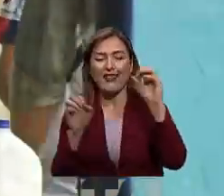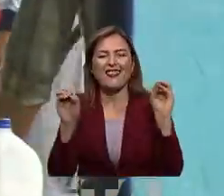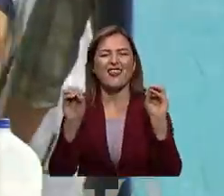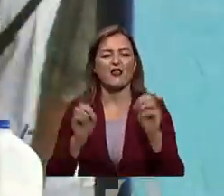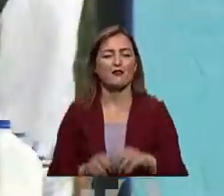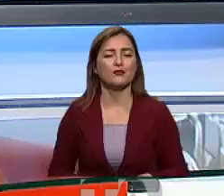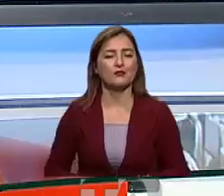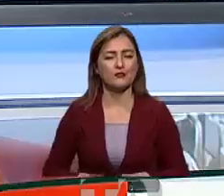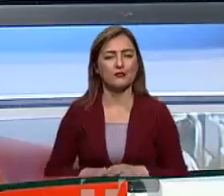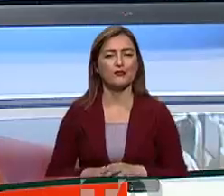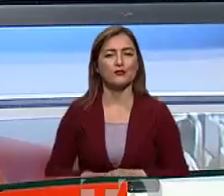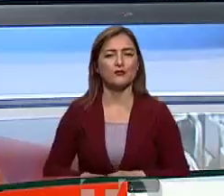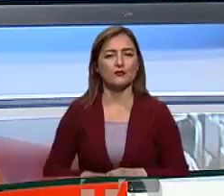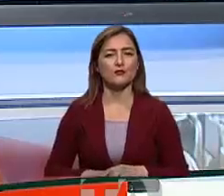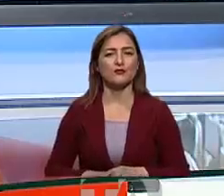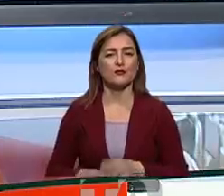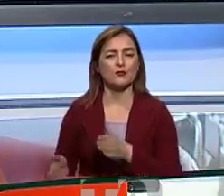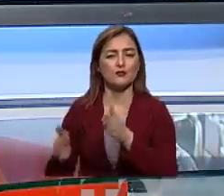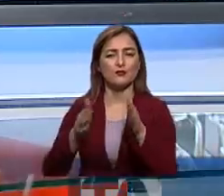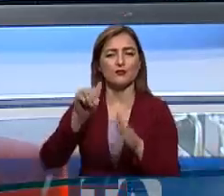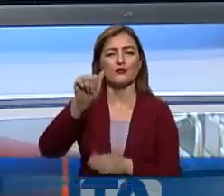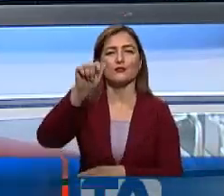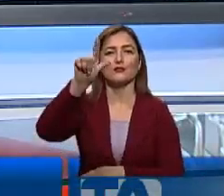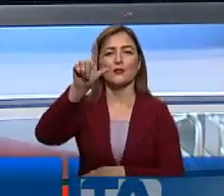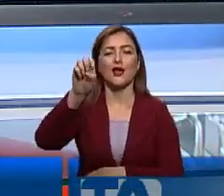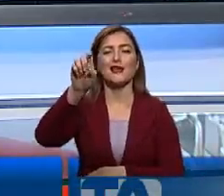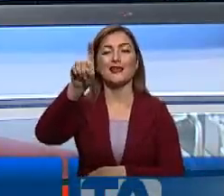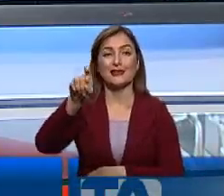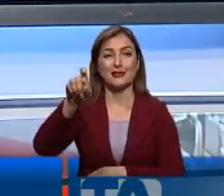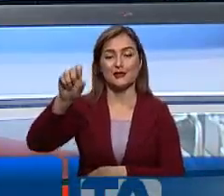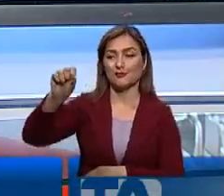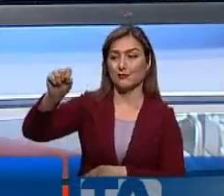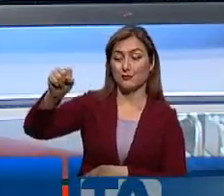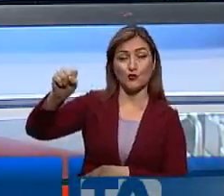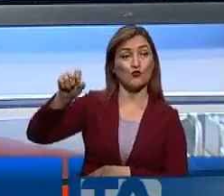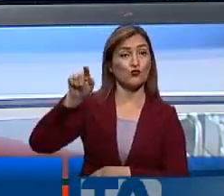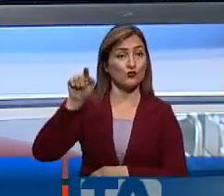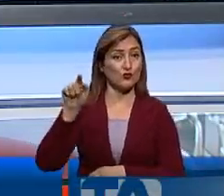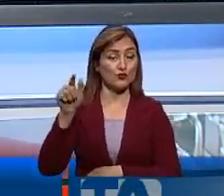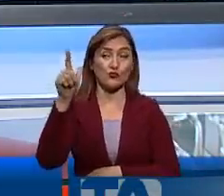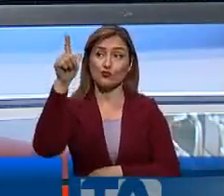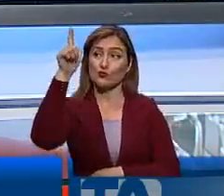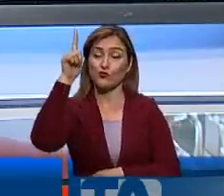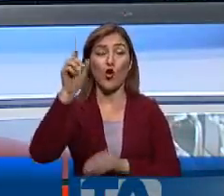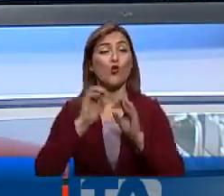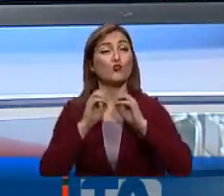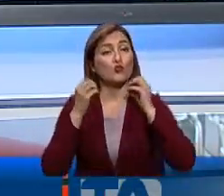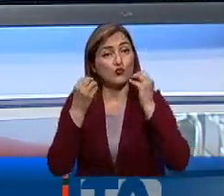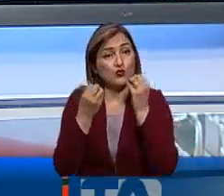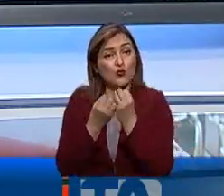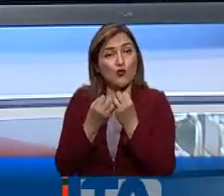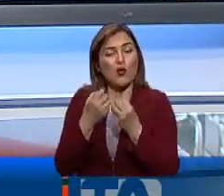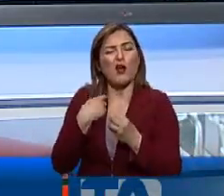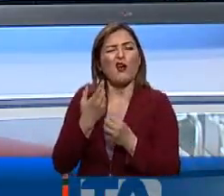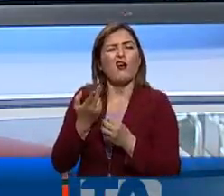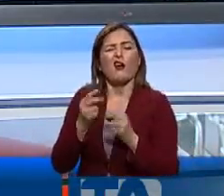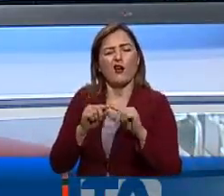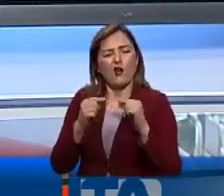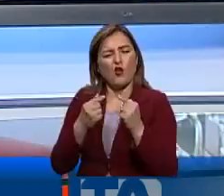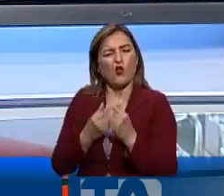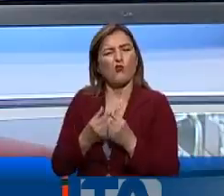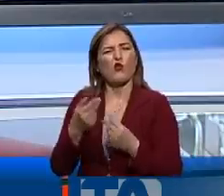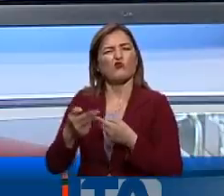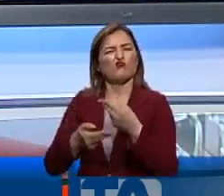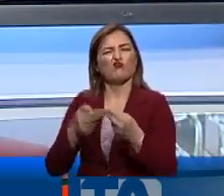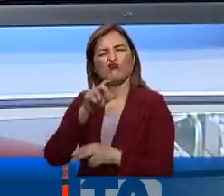Heredia, 24 horas. Alex S., identificado por la policía como cabecilla de la organización delictiva Tiguerones, cumplirá el